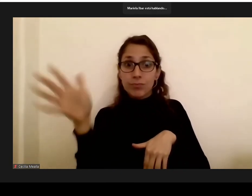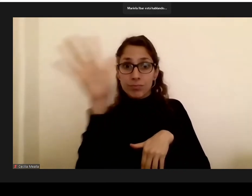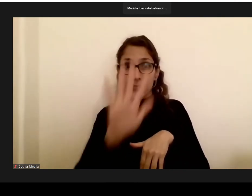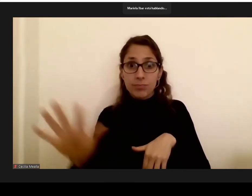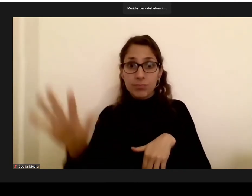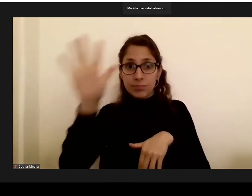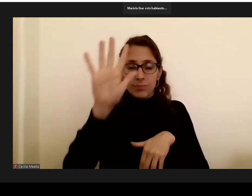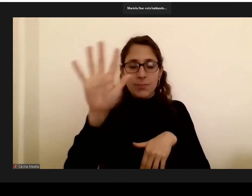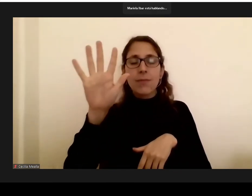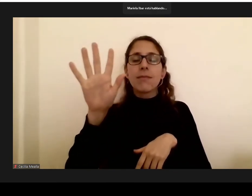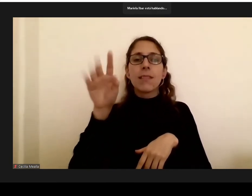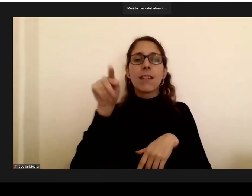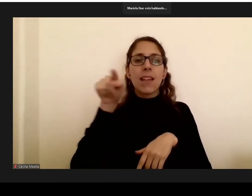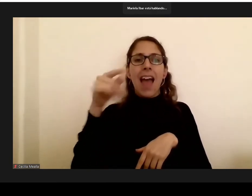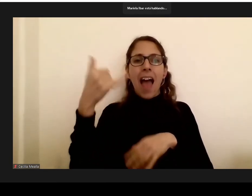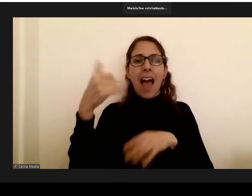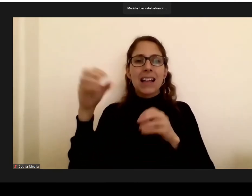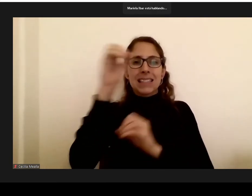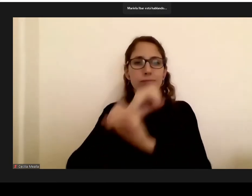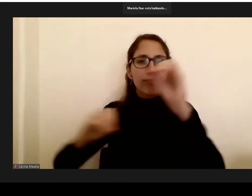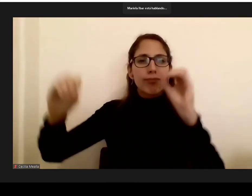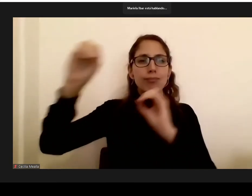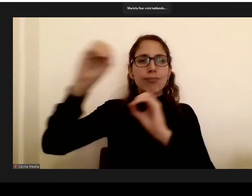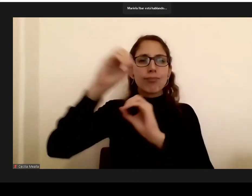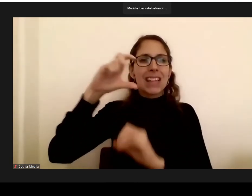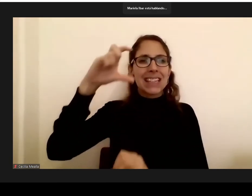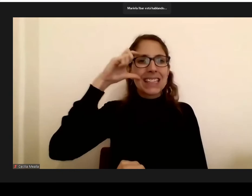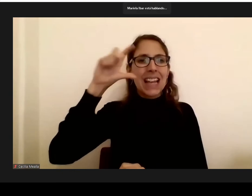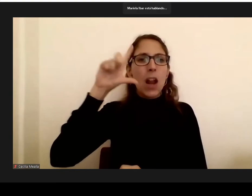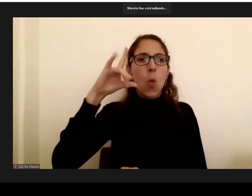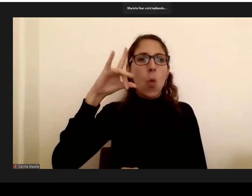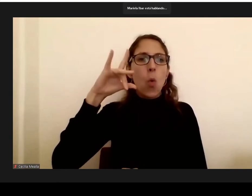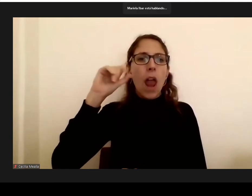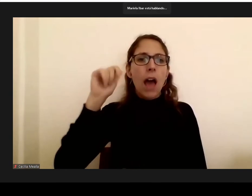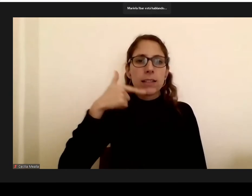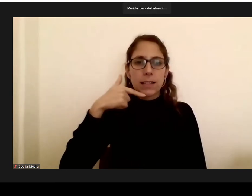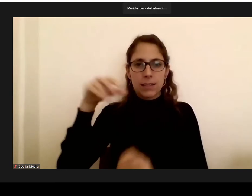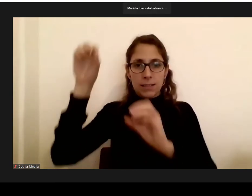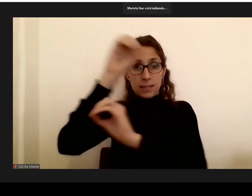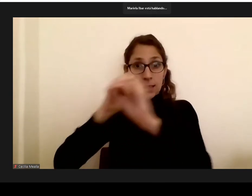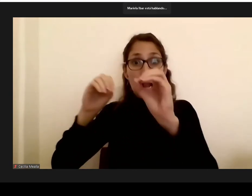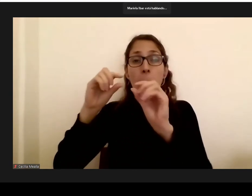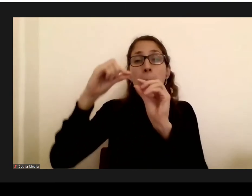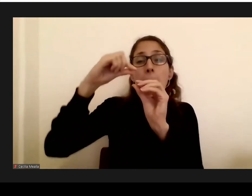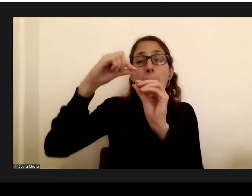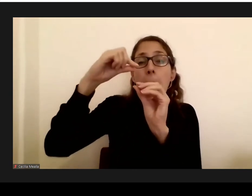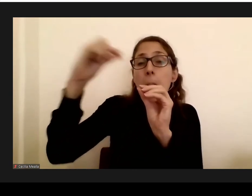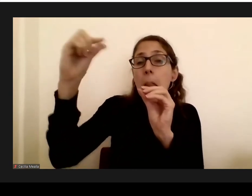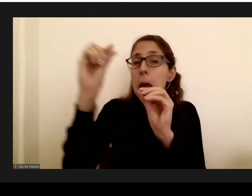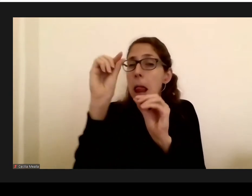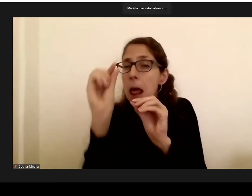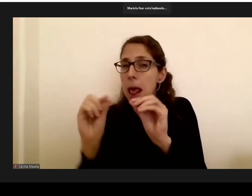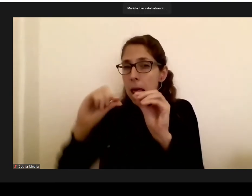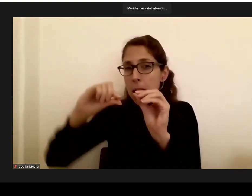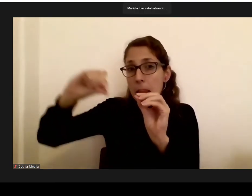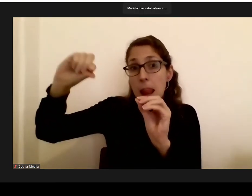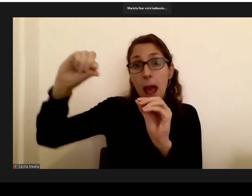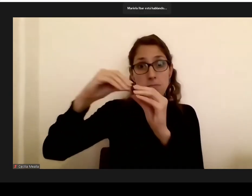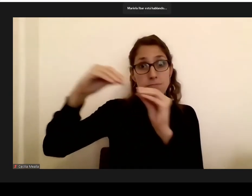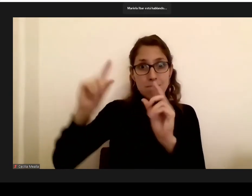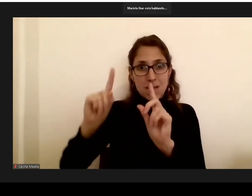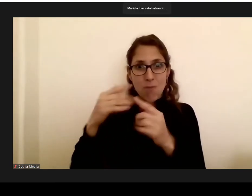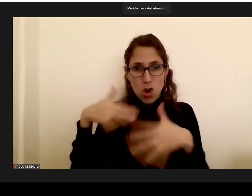tienen células. ¿Ven que tienen células y entre medio hay esos bacilitos rosa? ¿Lo llegan a